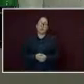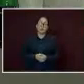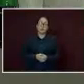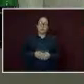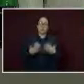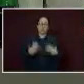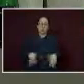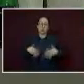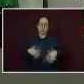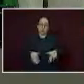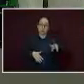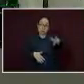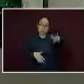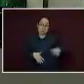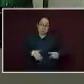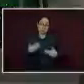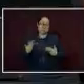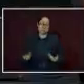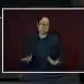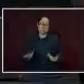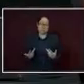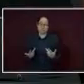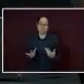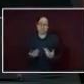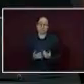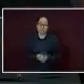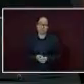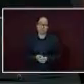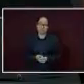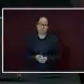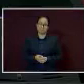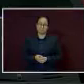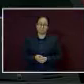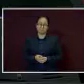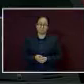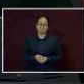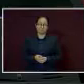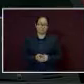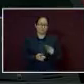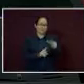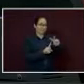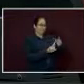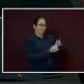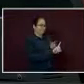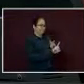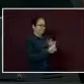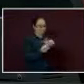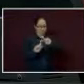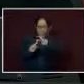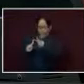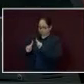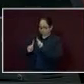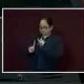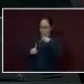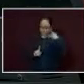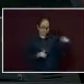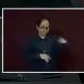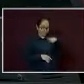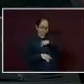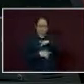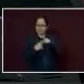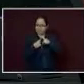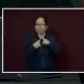En verdad que mantenemos visiones sobre la realidad muy